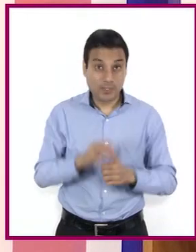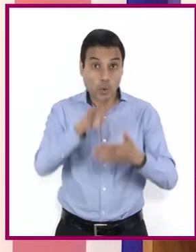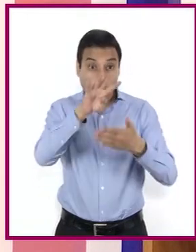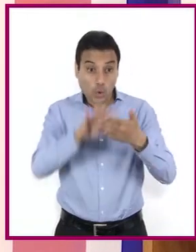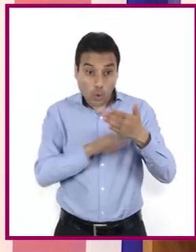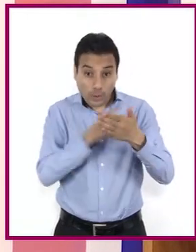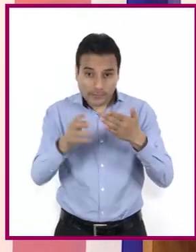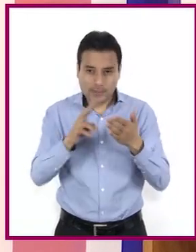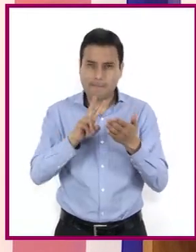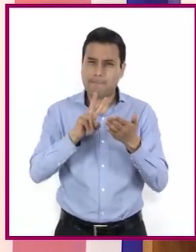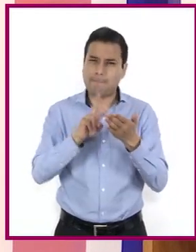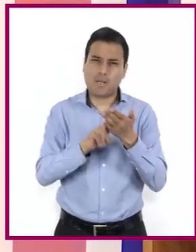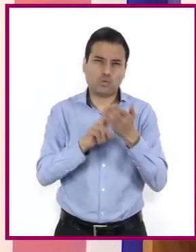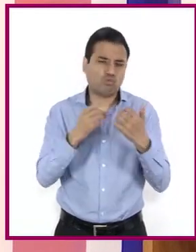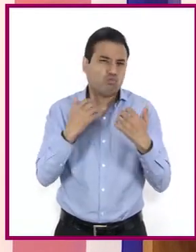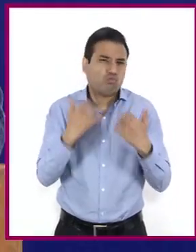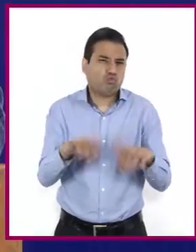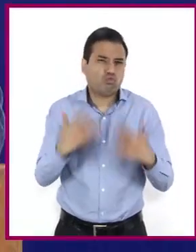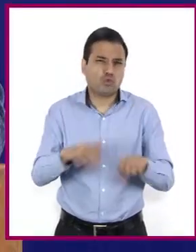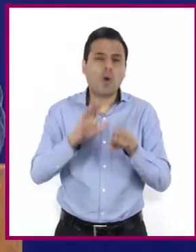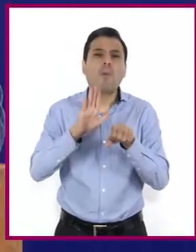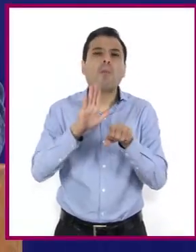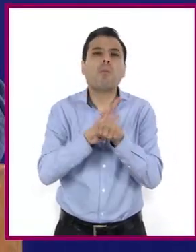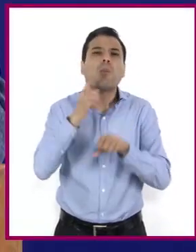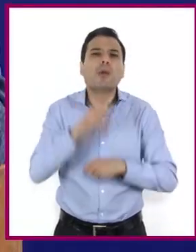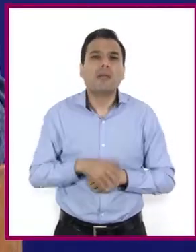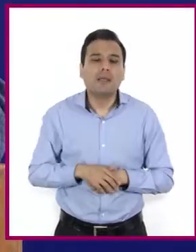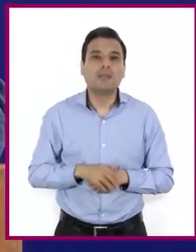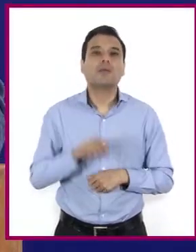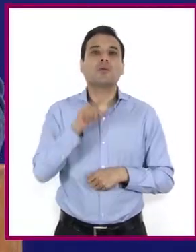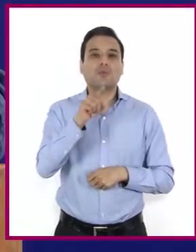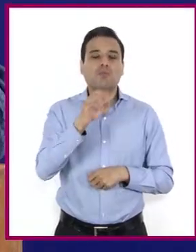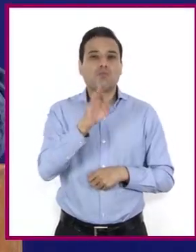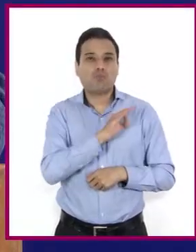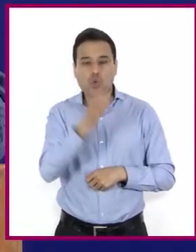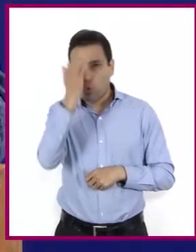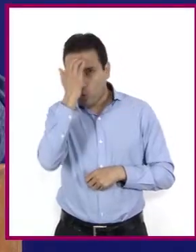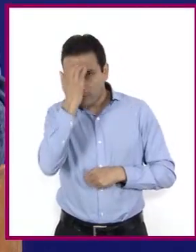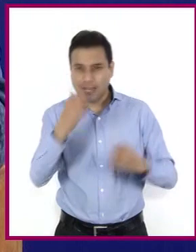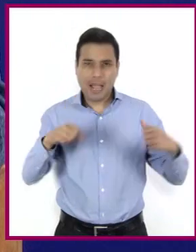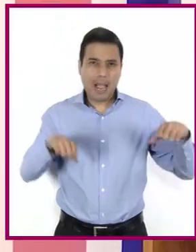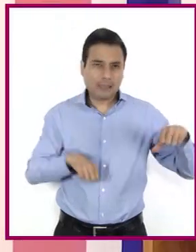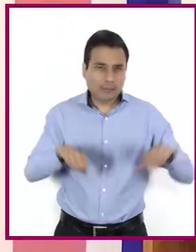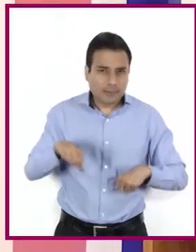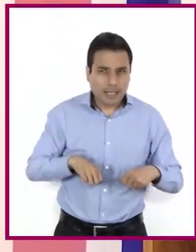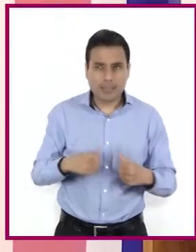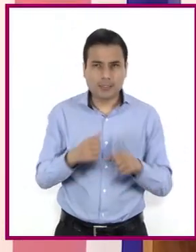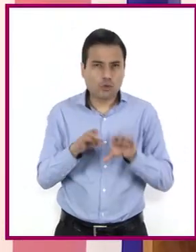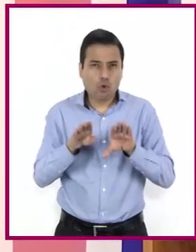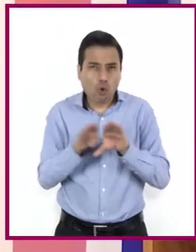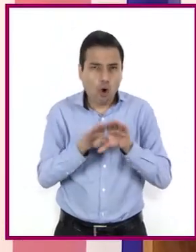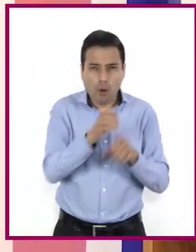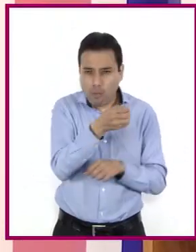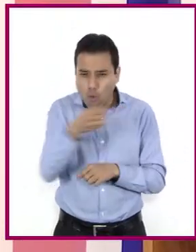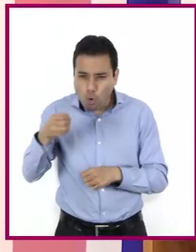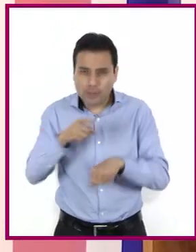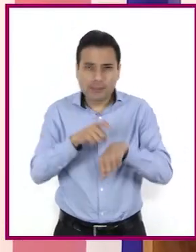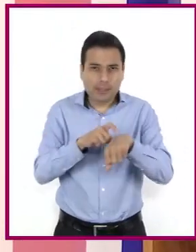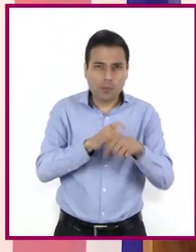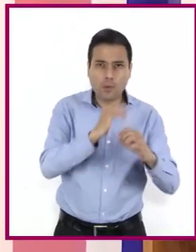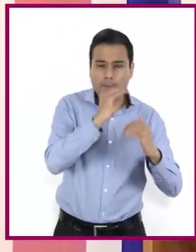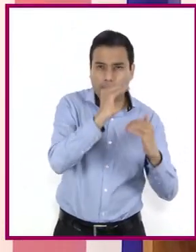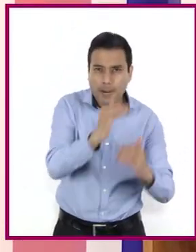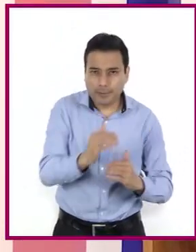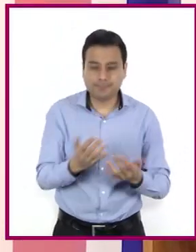es indispensable porque sabemos qué actividades se realizarán y en qué tiempos estimados deben llevarse a cabo.